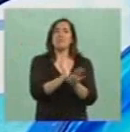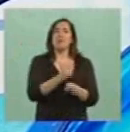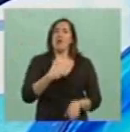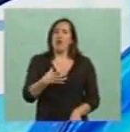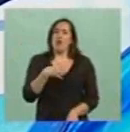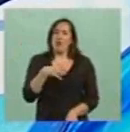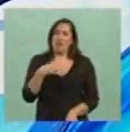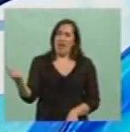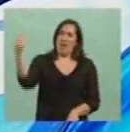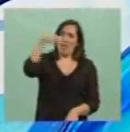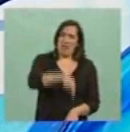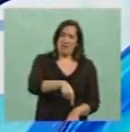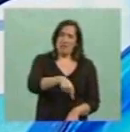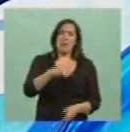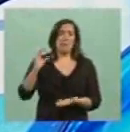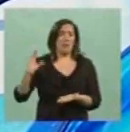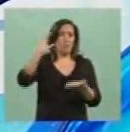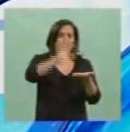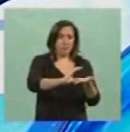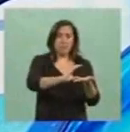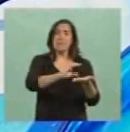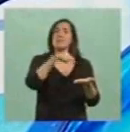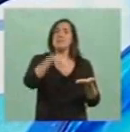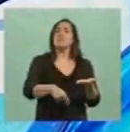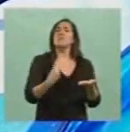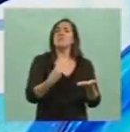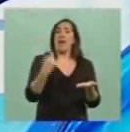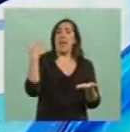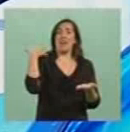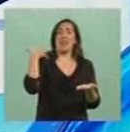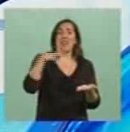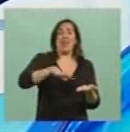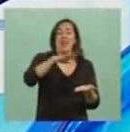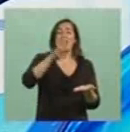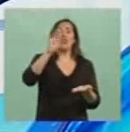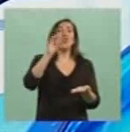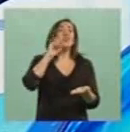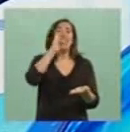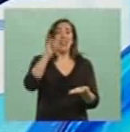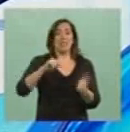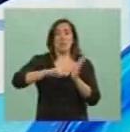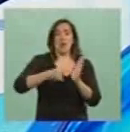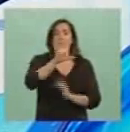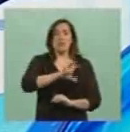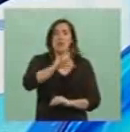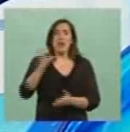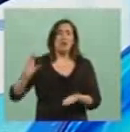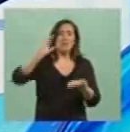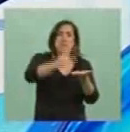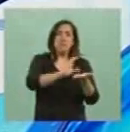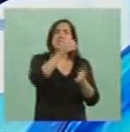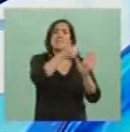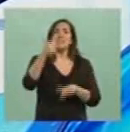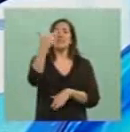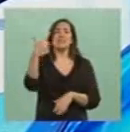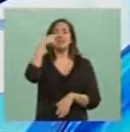Argentina al venir a invertir aquí, a General Rodríguez, provincia de Buenos Aires, 637